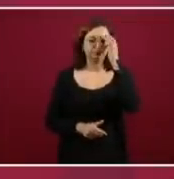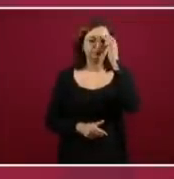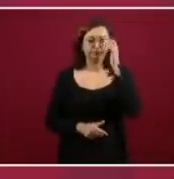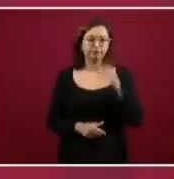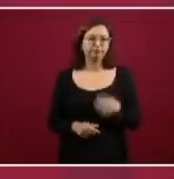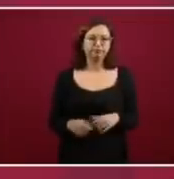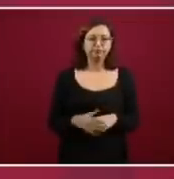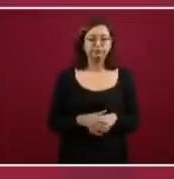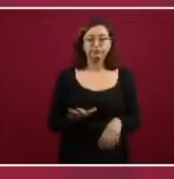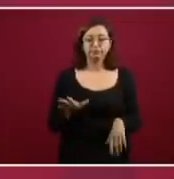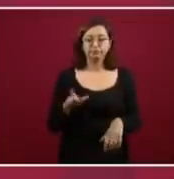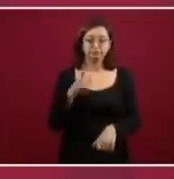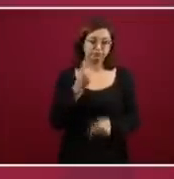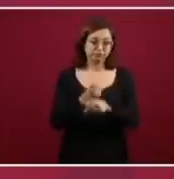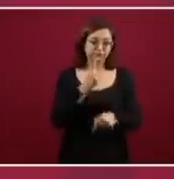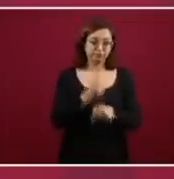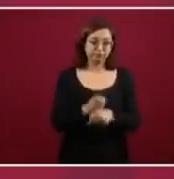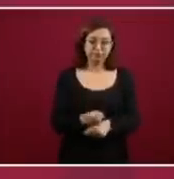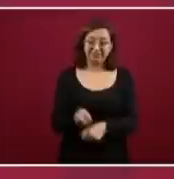tiempo